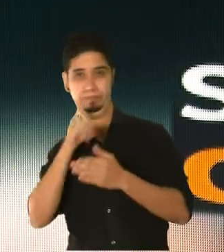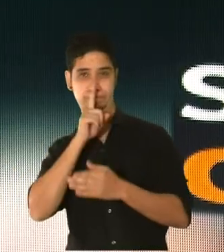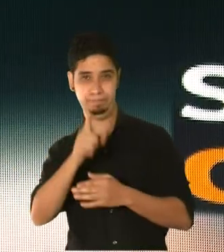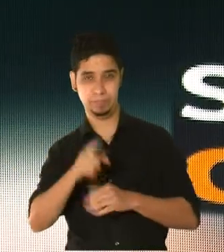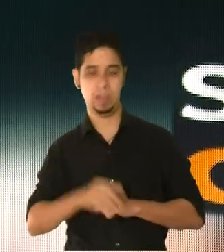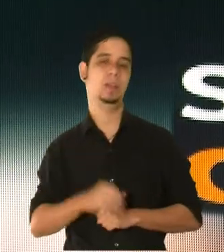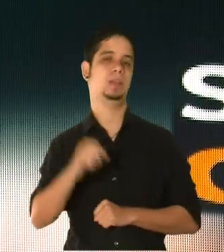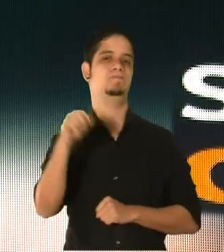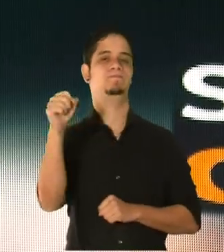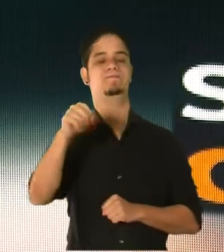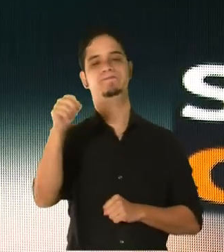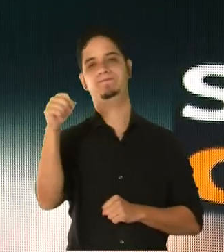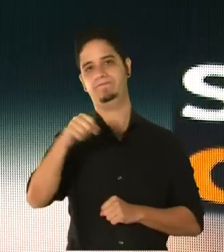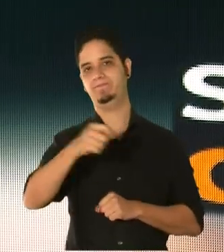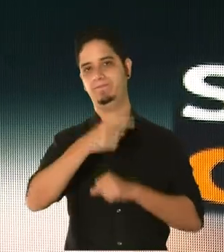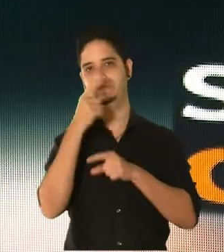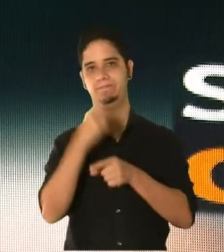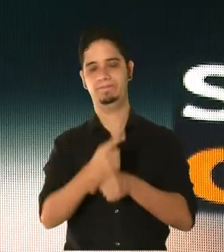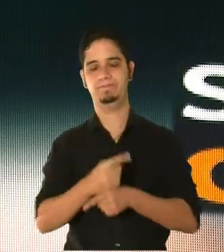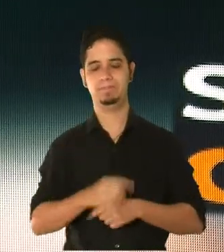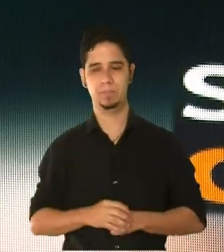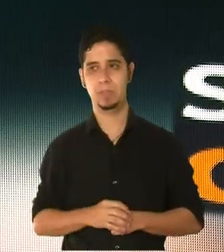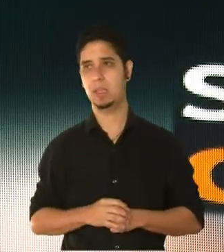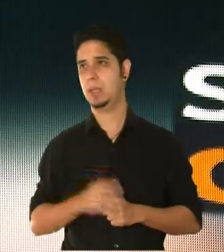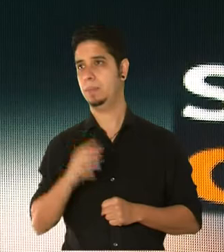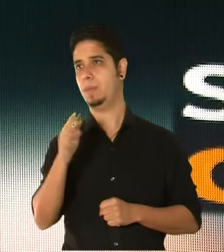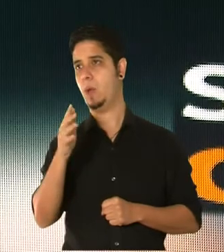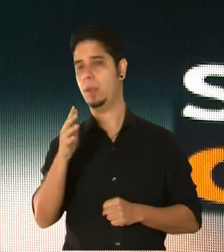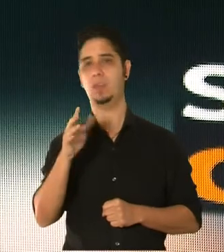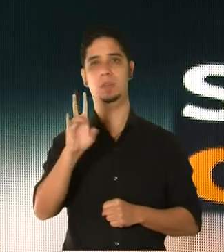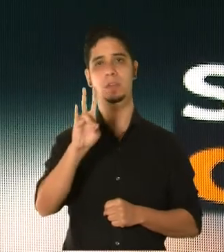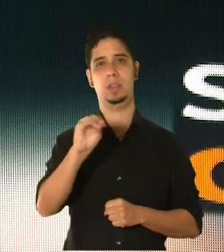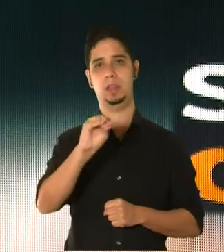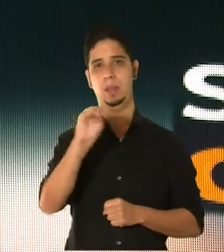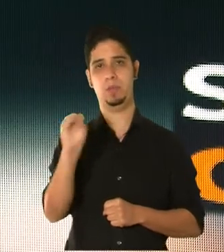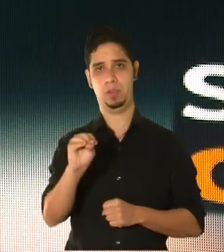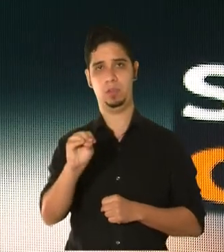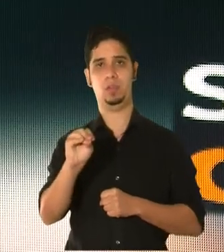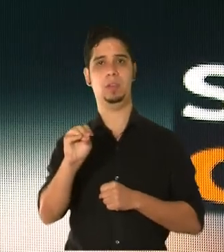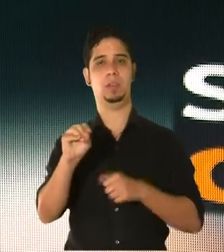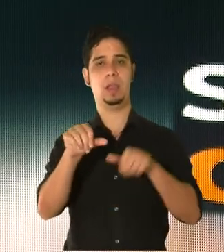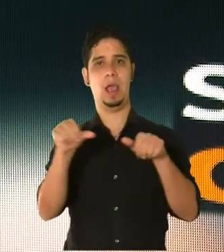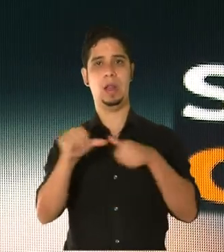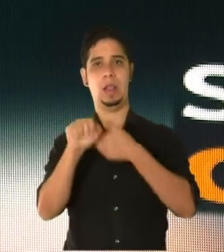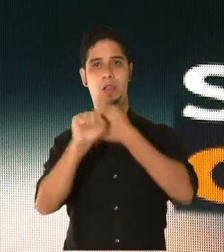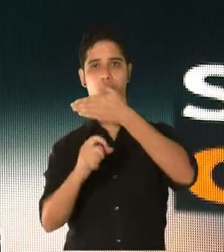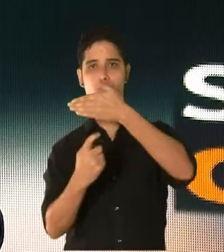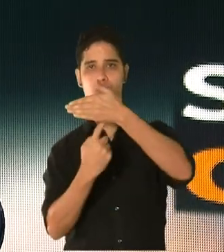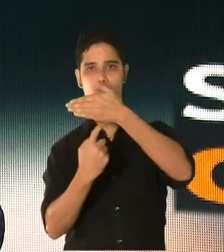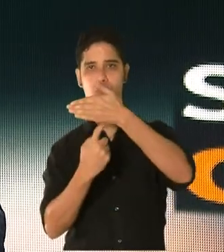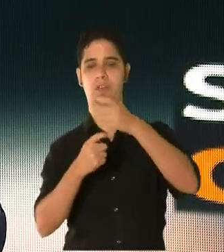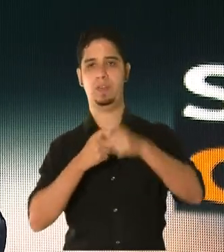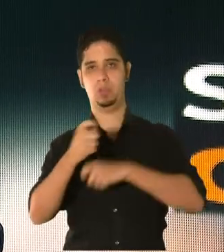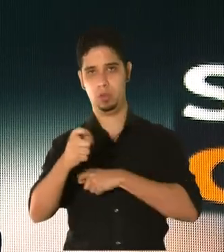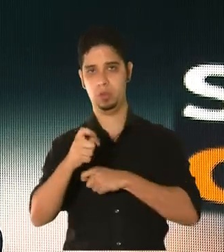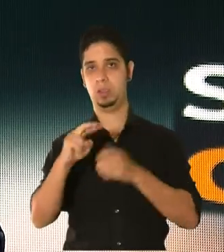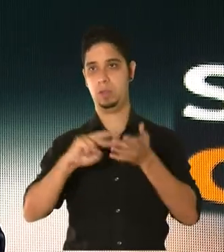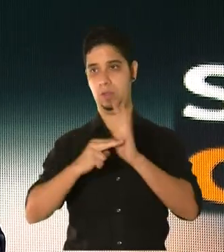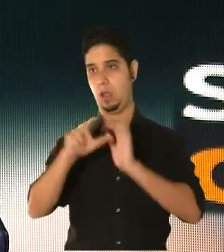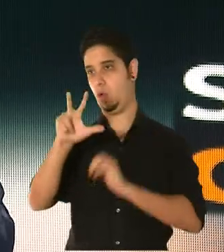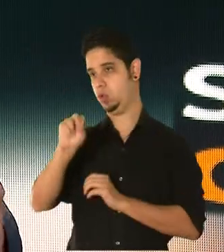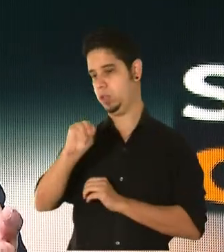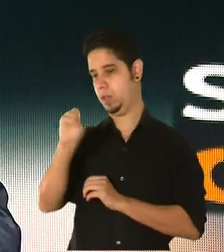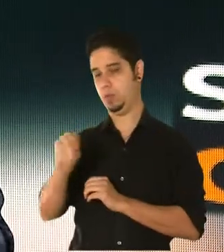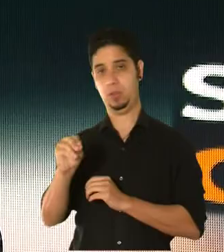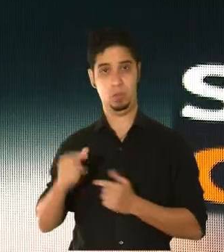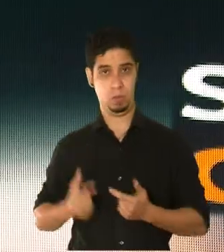otra vez al año pasado vendiendo como un 70 por ciento de los empresarios del área azul fueron afectados en un 30 por ciento sobrevivió